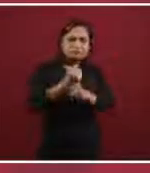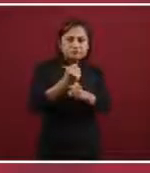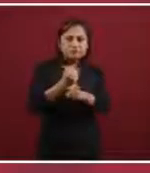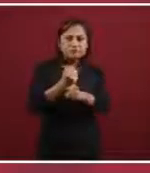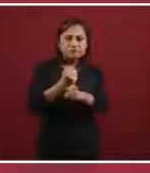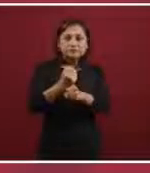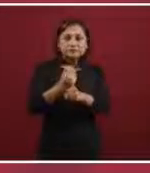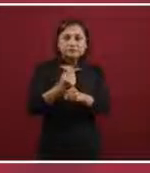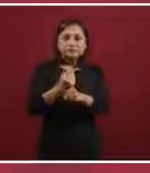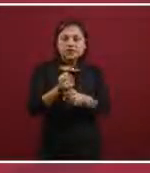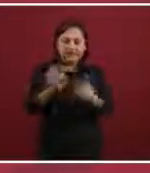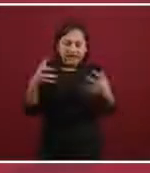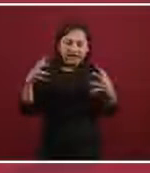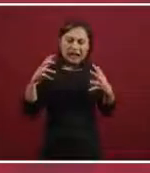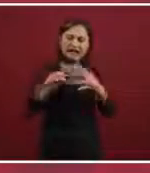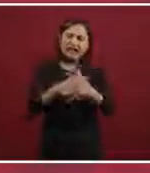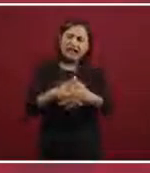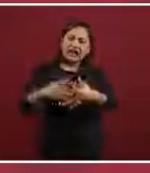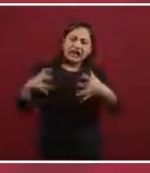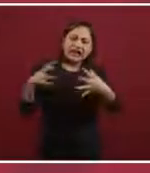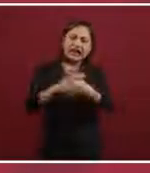necesitamos guerra